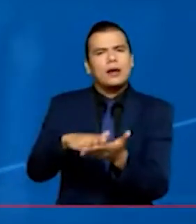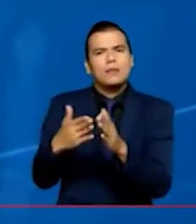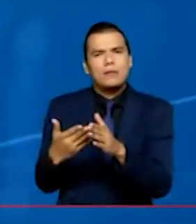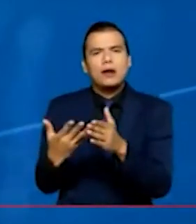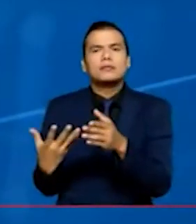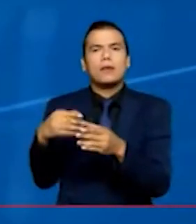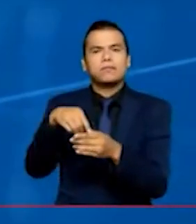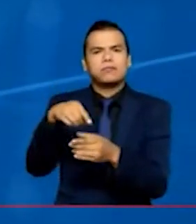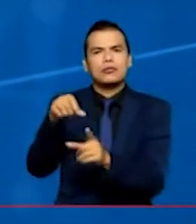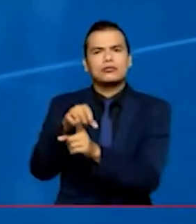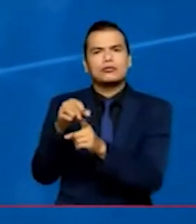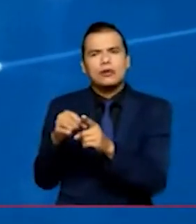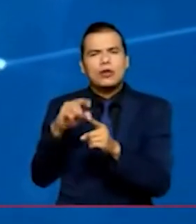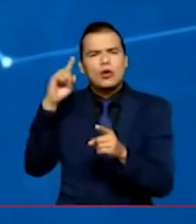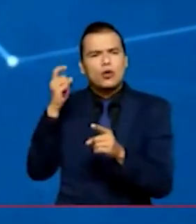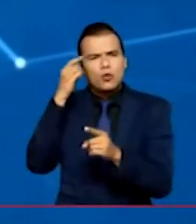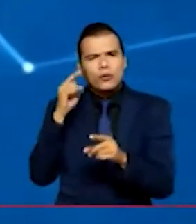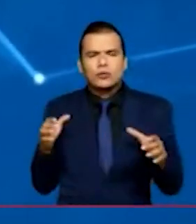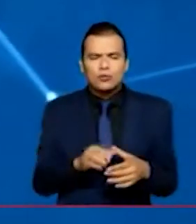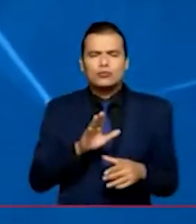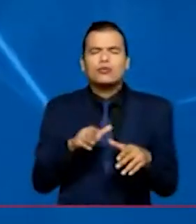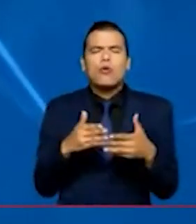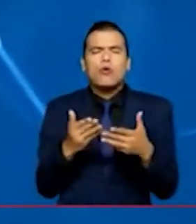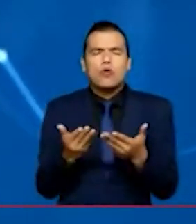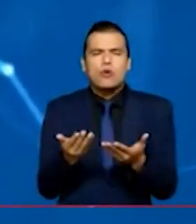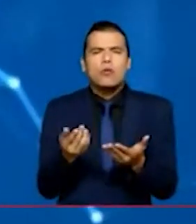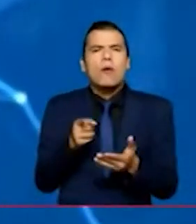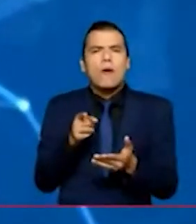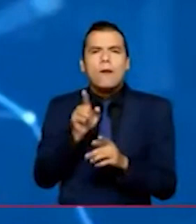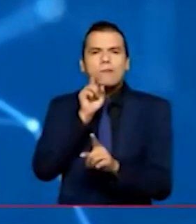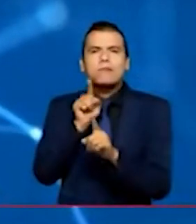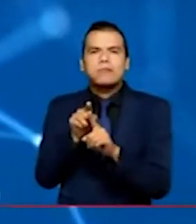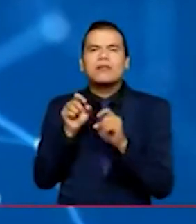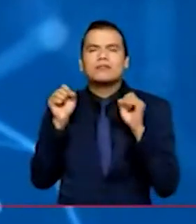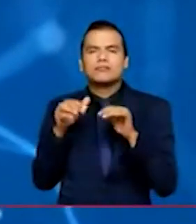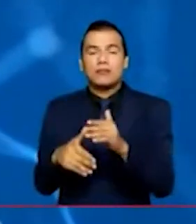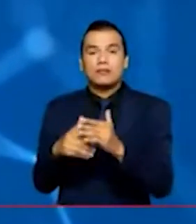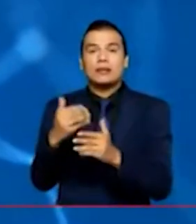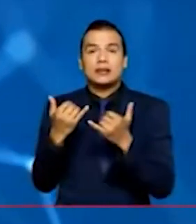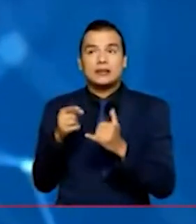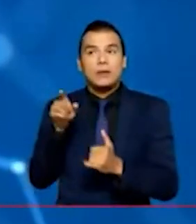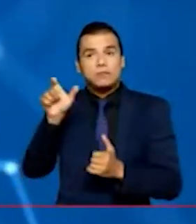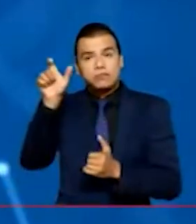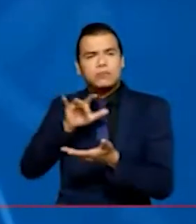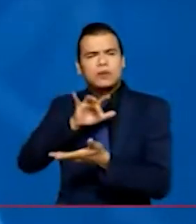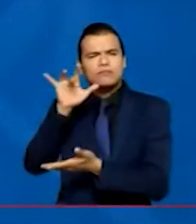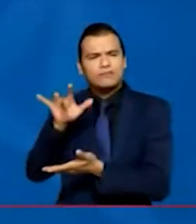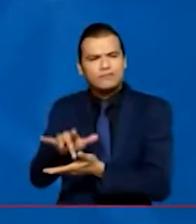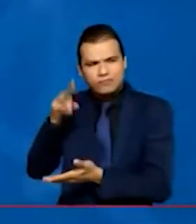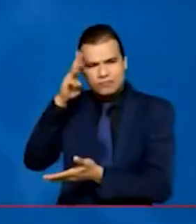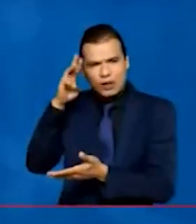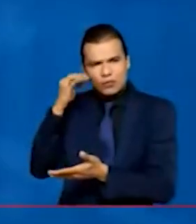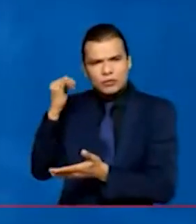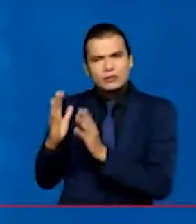paz. Telepacífico Noticias se encuentra en el país azteca con nuestro enviado especial Winston Viracachapava. Winston, hola, buenas